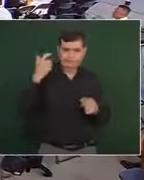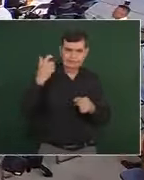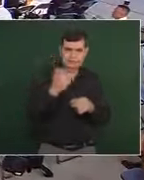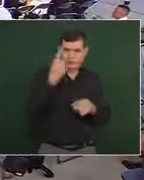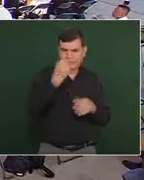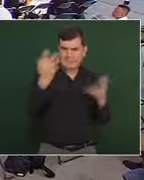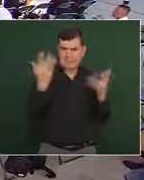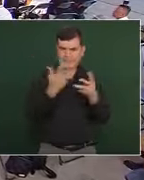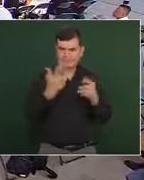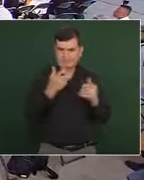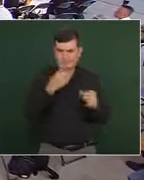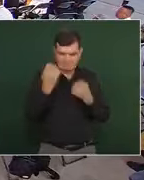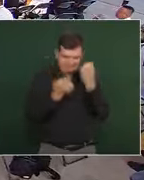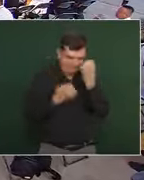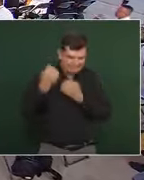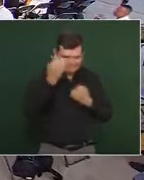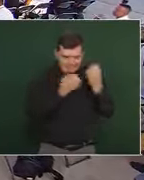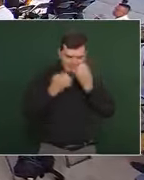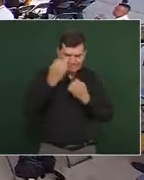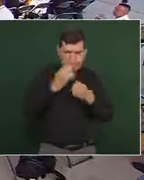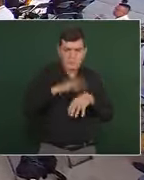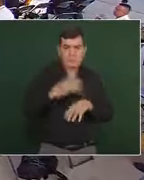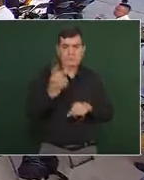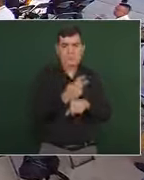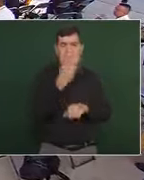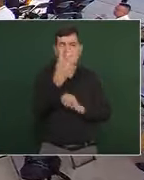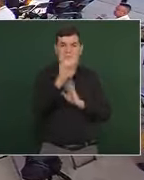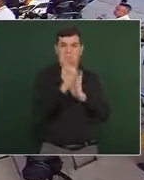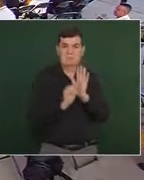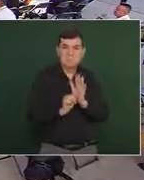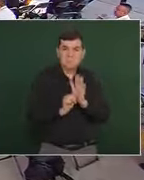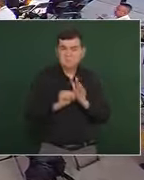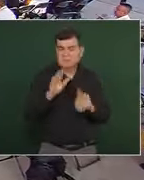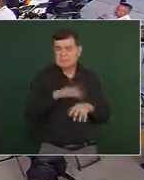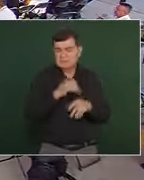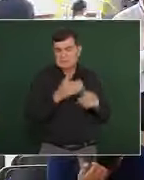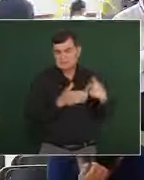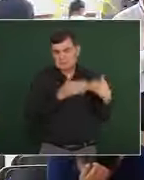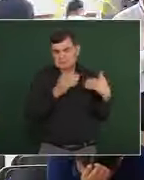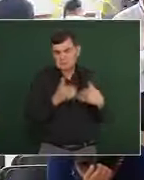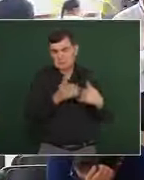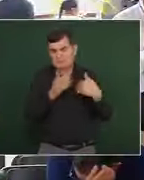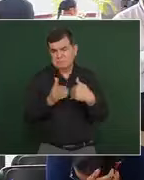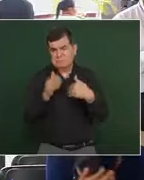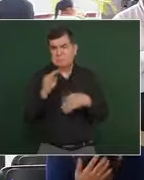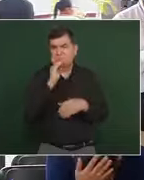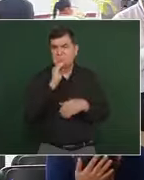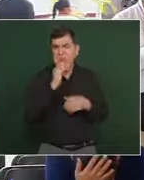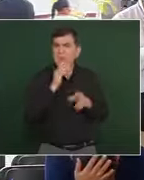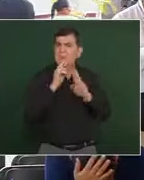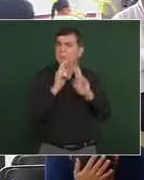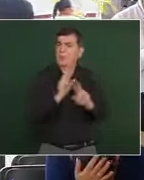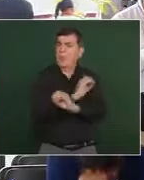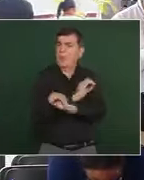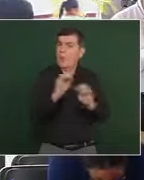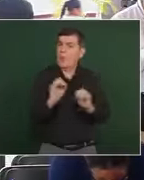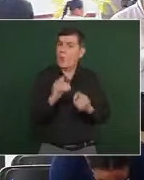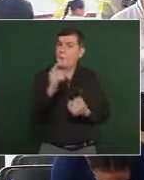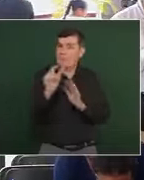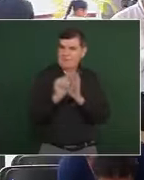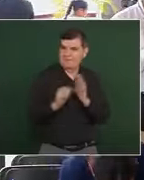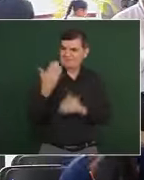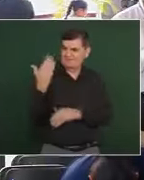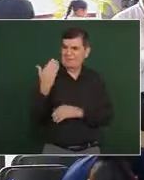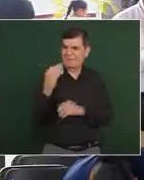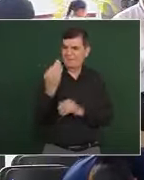realizar los últimos estudios. Sin embargo, ya pasaron 3 meses después de ese último seguimiento y la madre no ha tenido respuesta. En este mes de